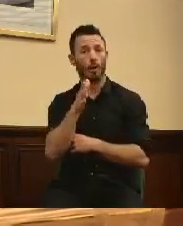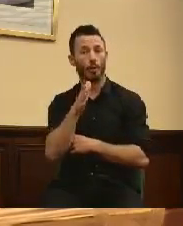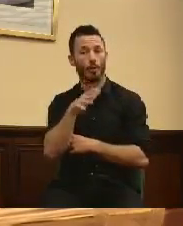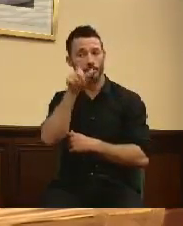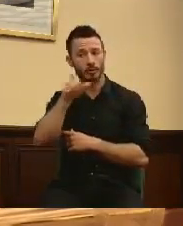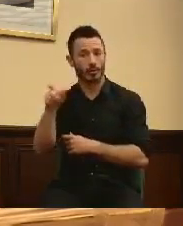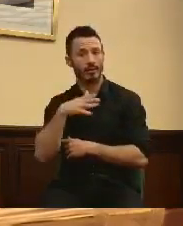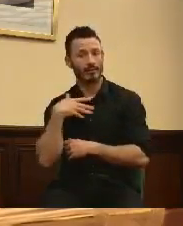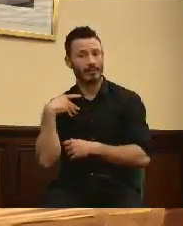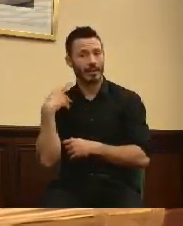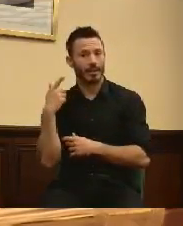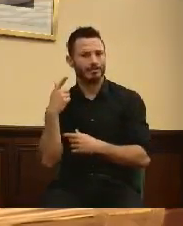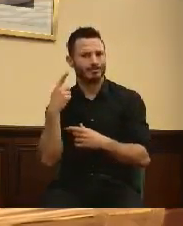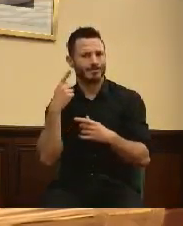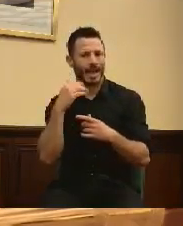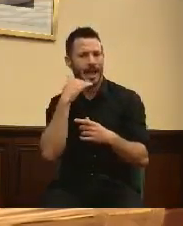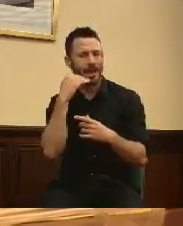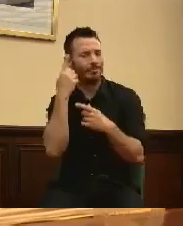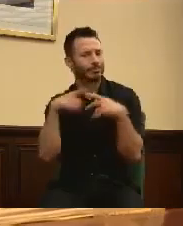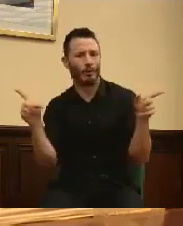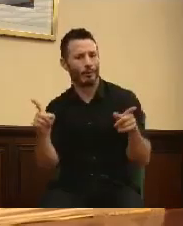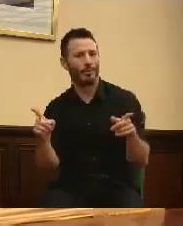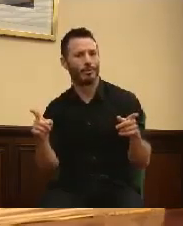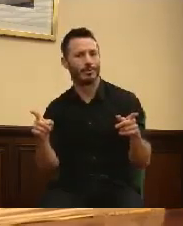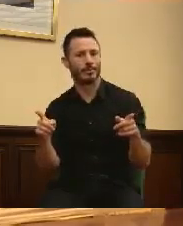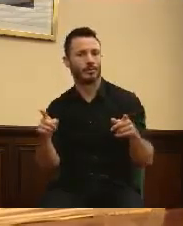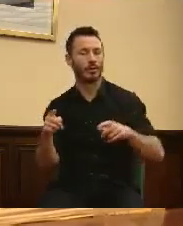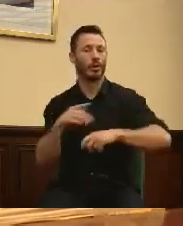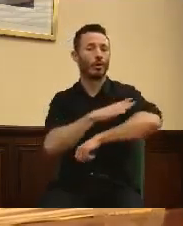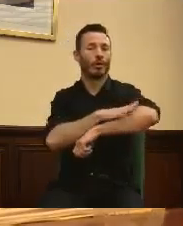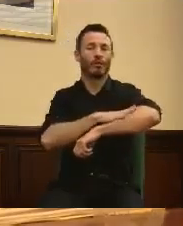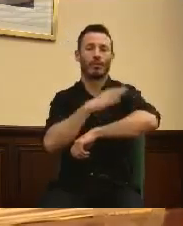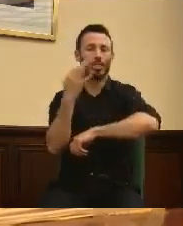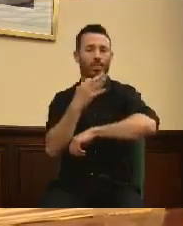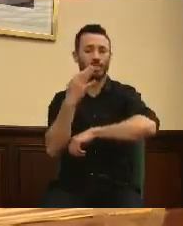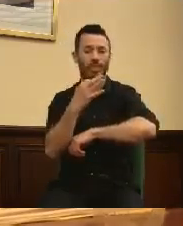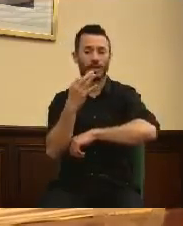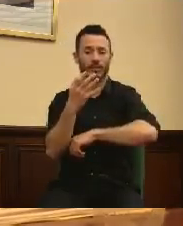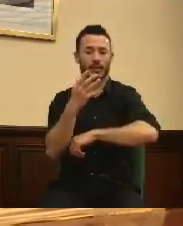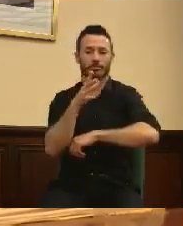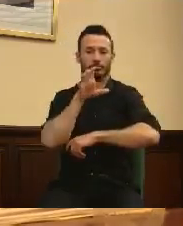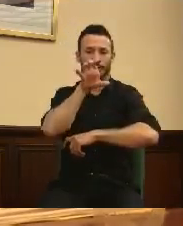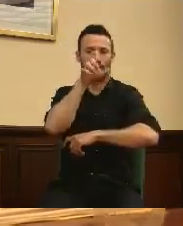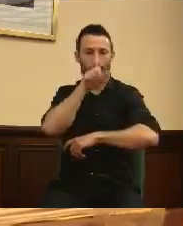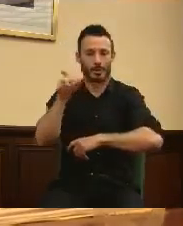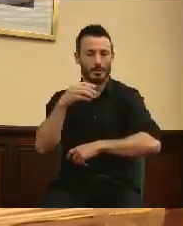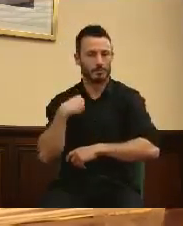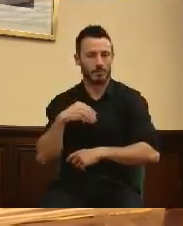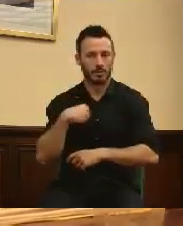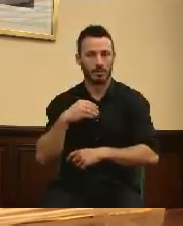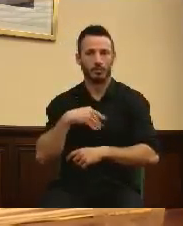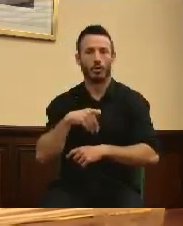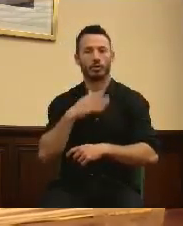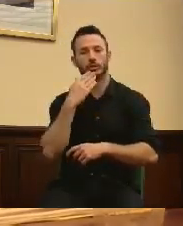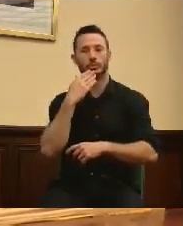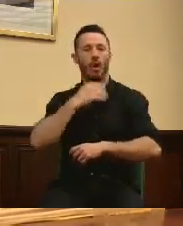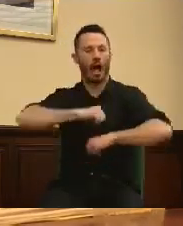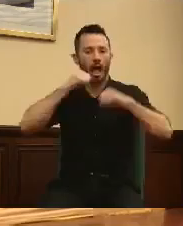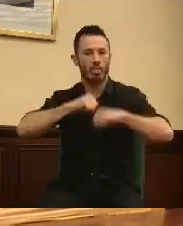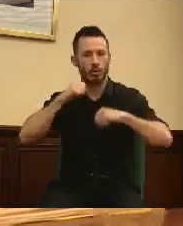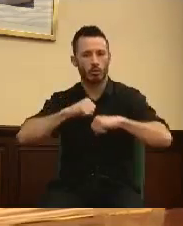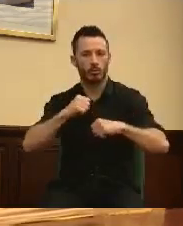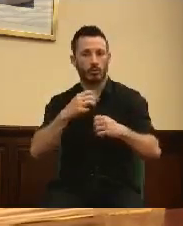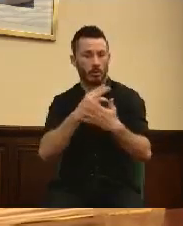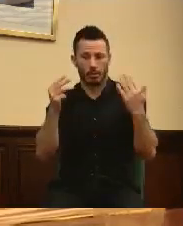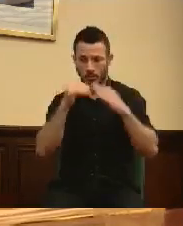quiere otra cosa? Los gobiernos deberían tratar a las personas de su país como se merecen, personas adultas, mayores de